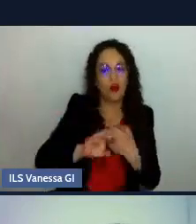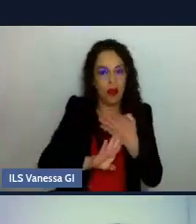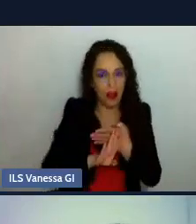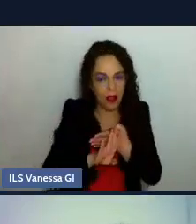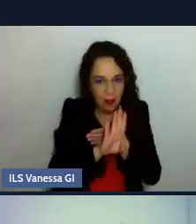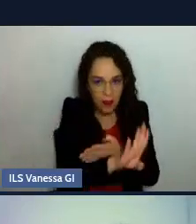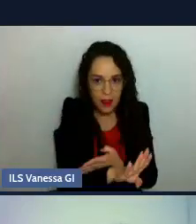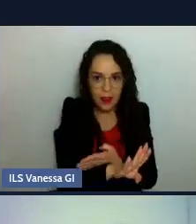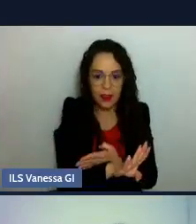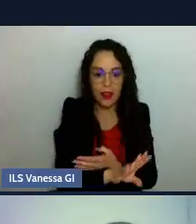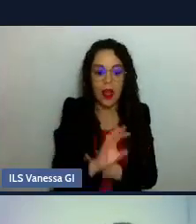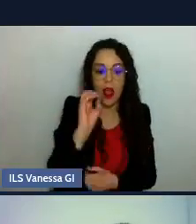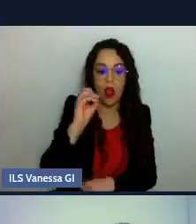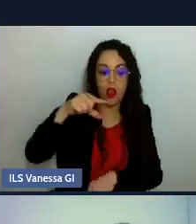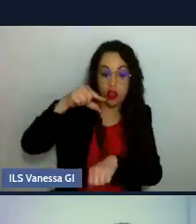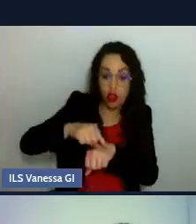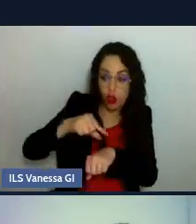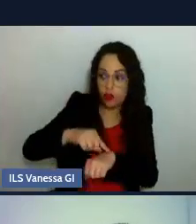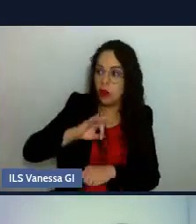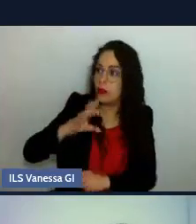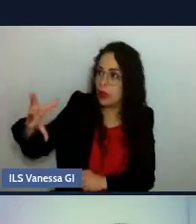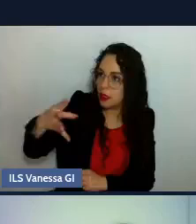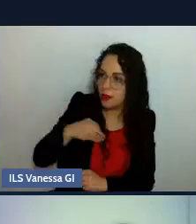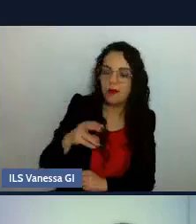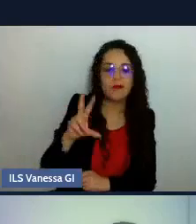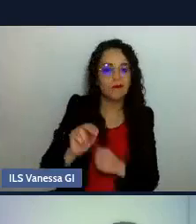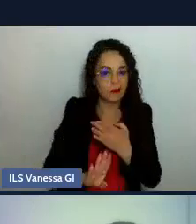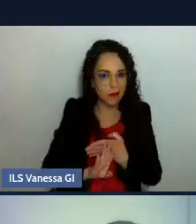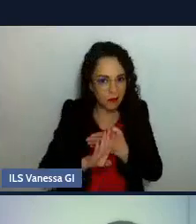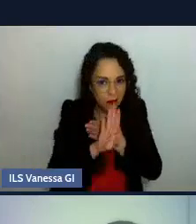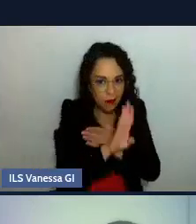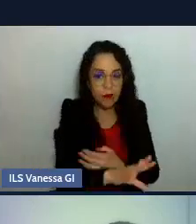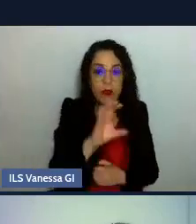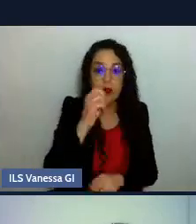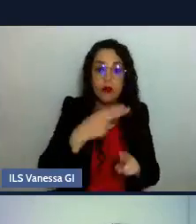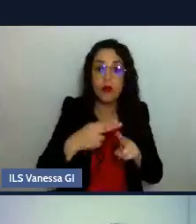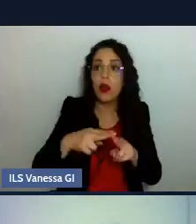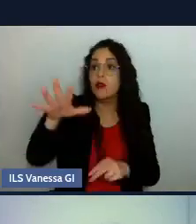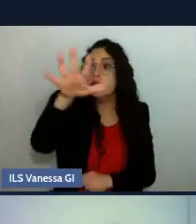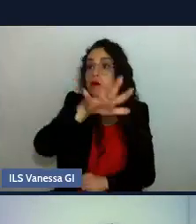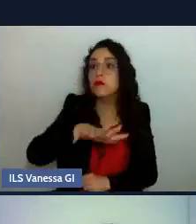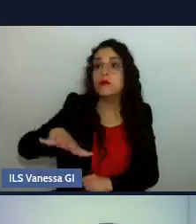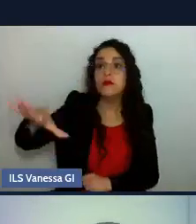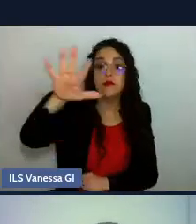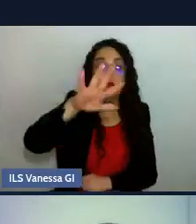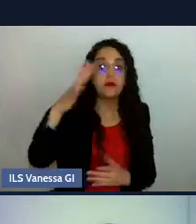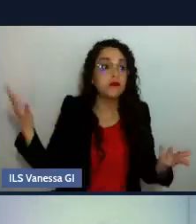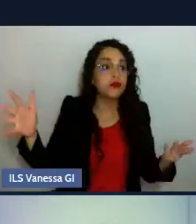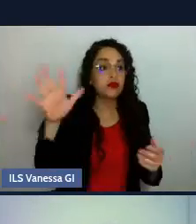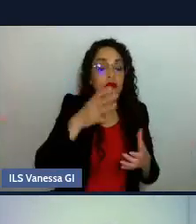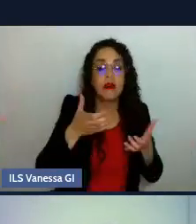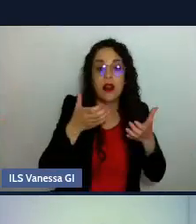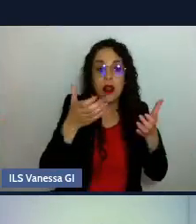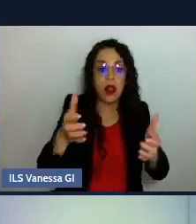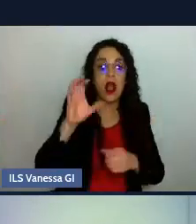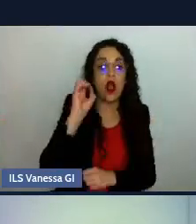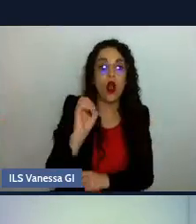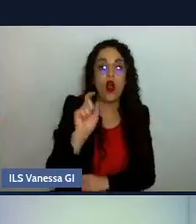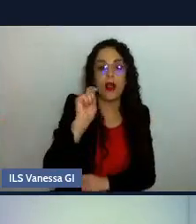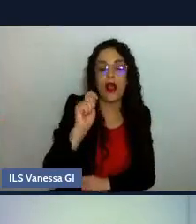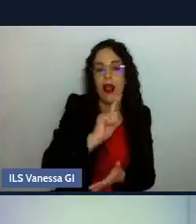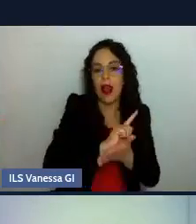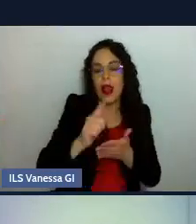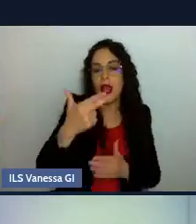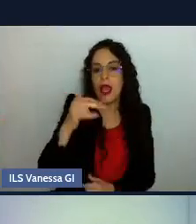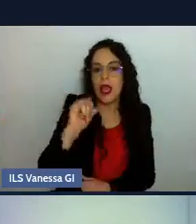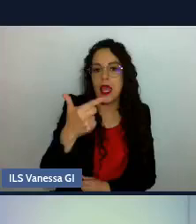por vectores, mismas ocasionadas por el ambiente y la higiene. En los años 90 ya se integran